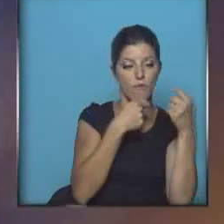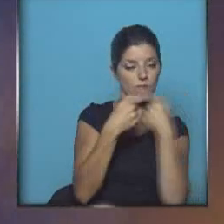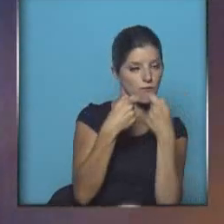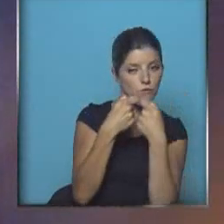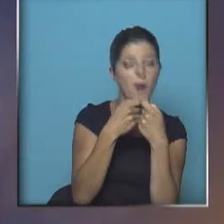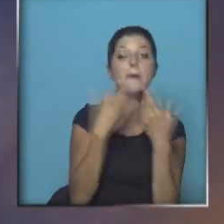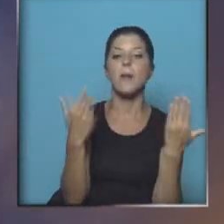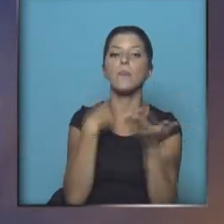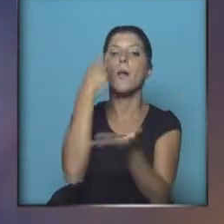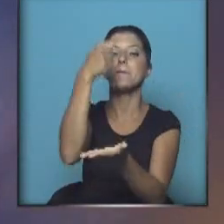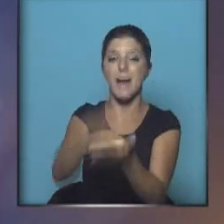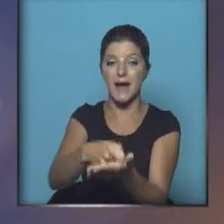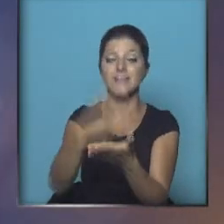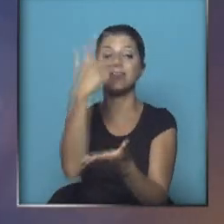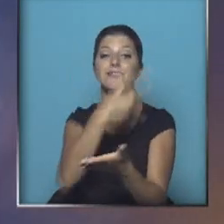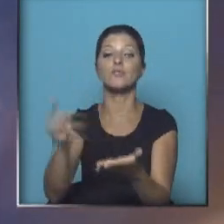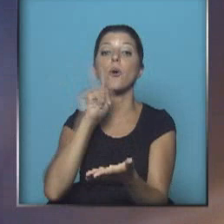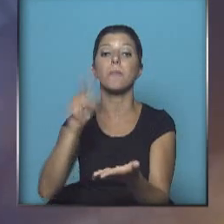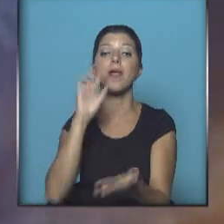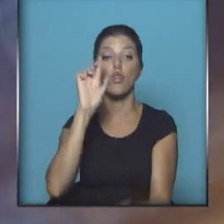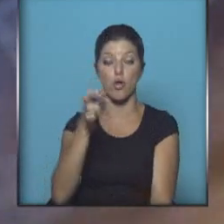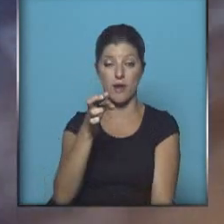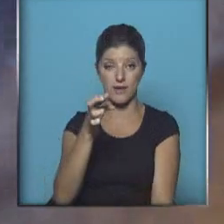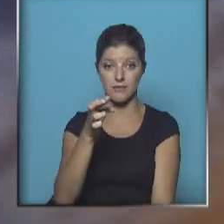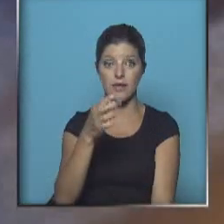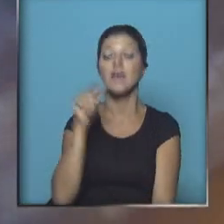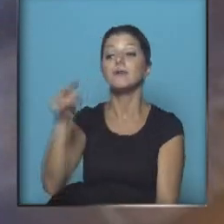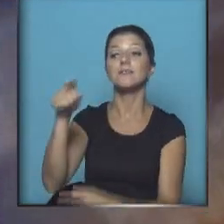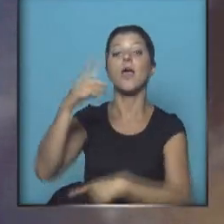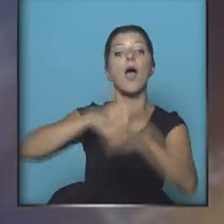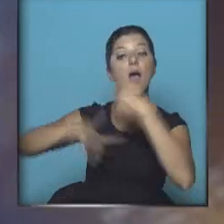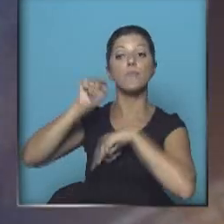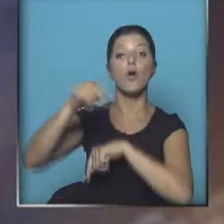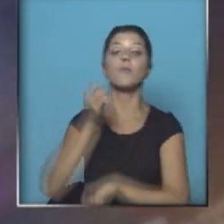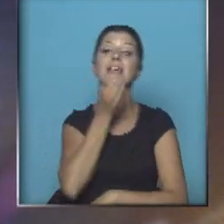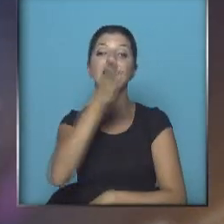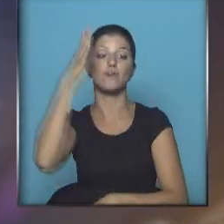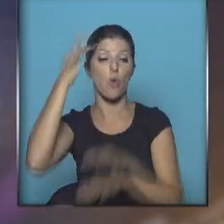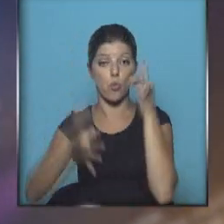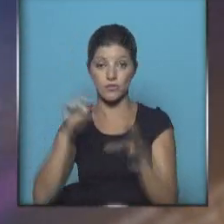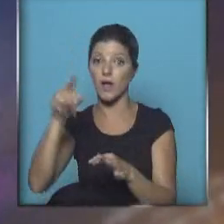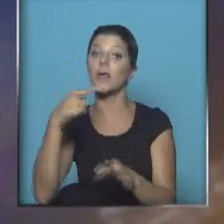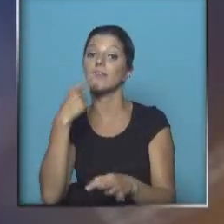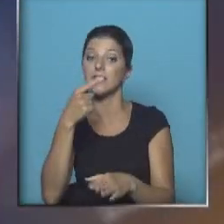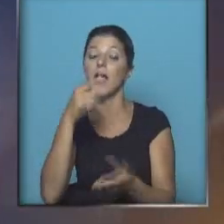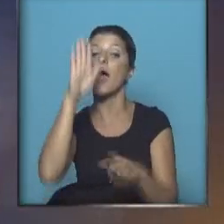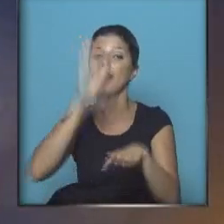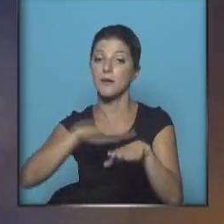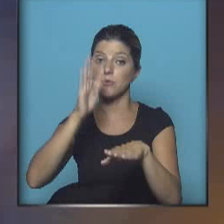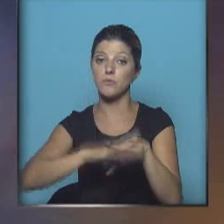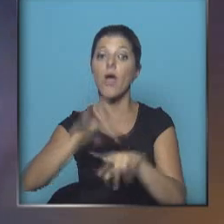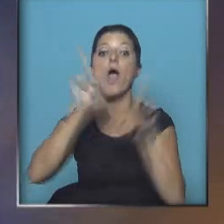para pagarle $300,000 a cambio de una declaración judicial en la que él incriminara a